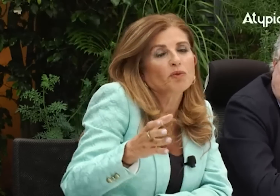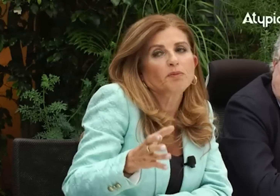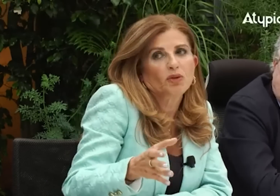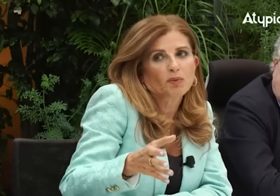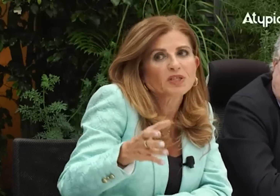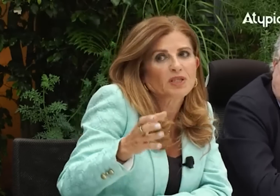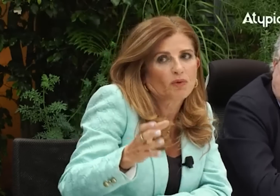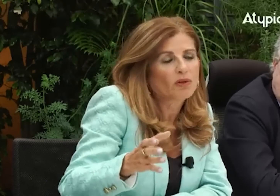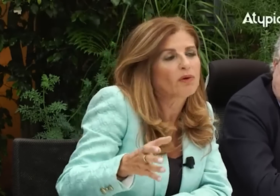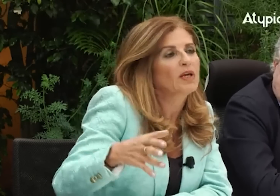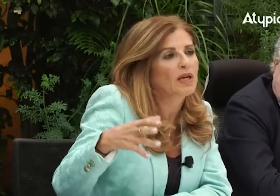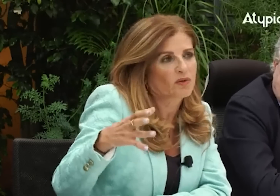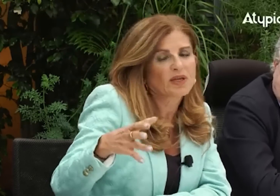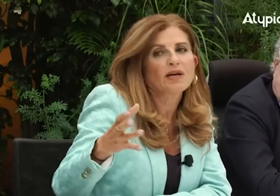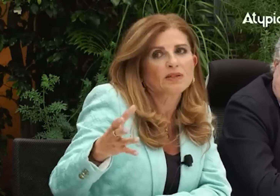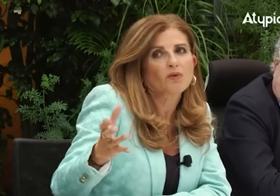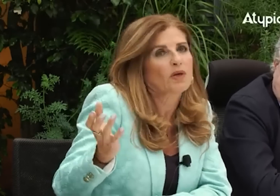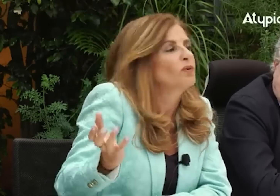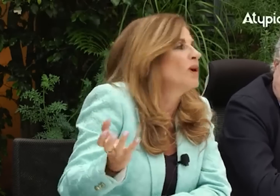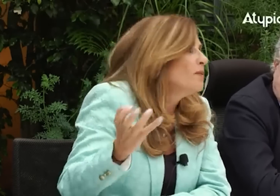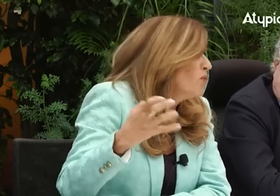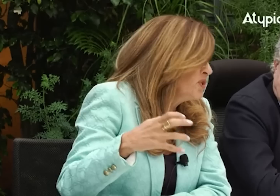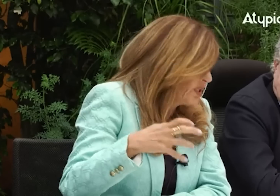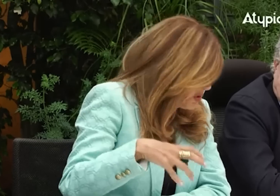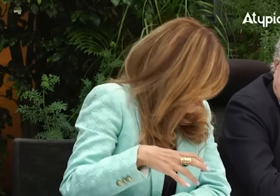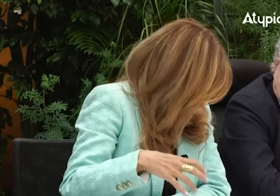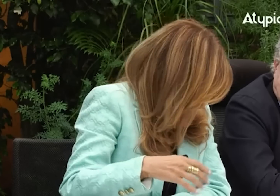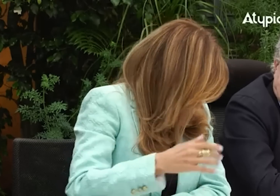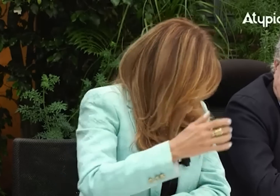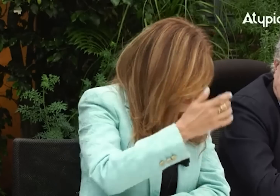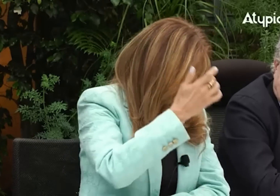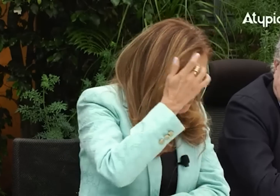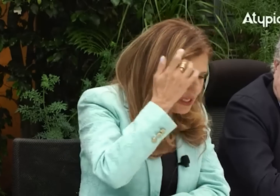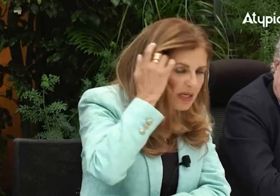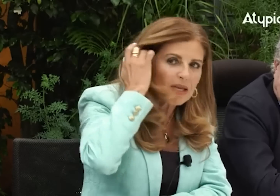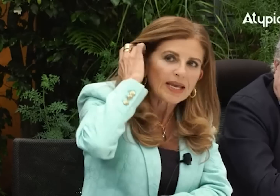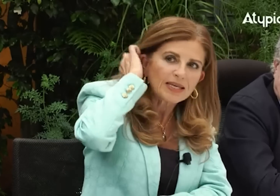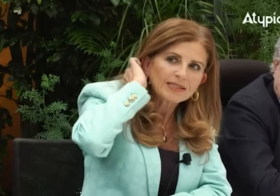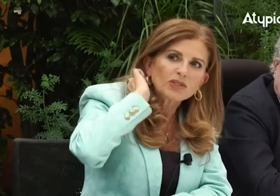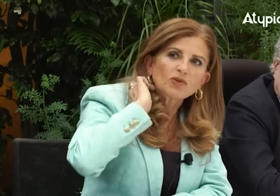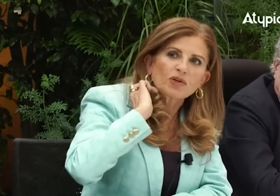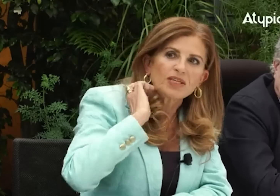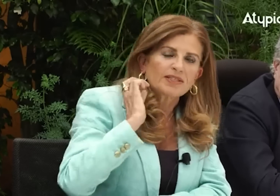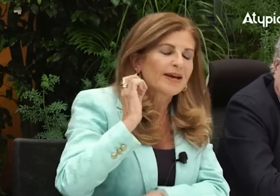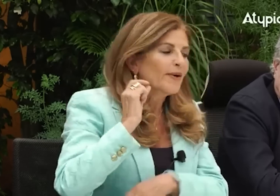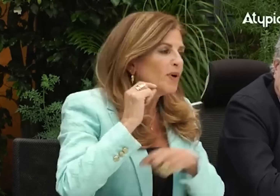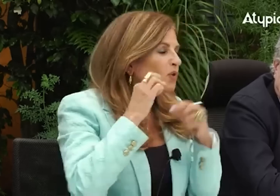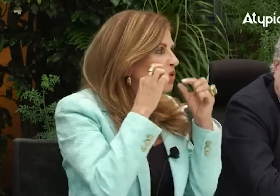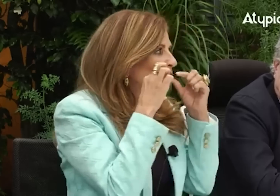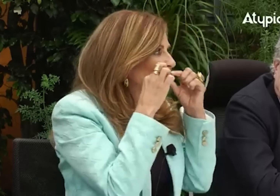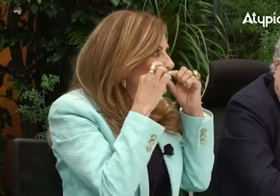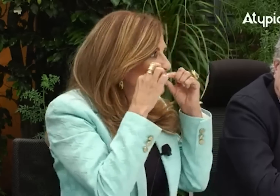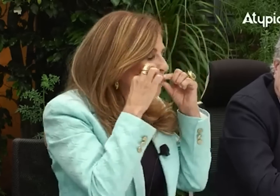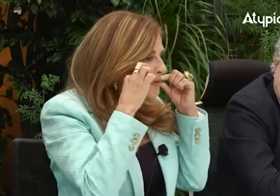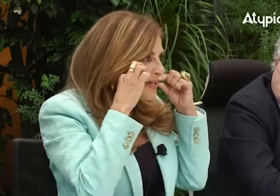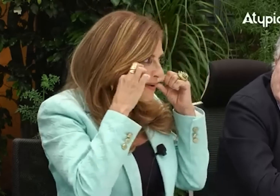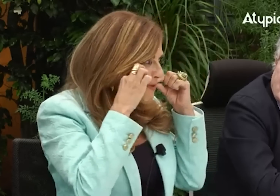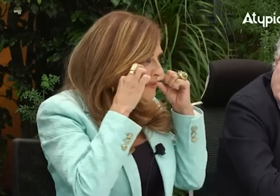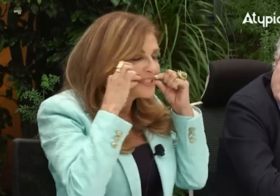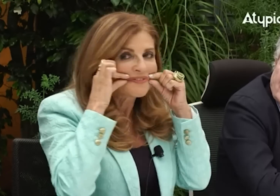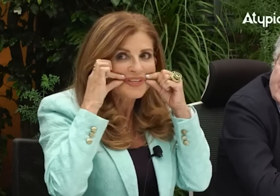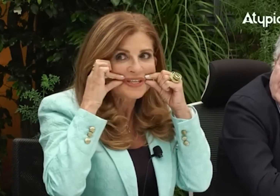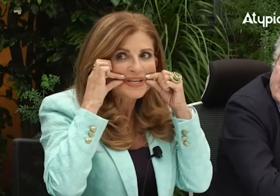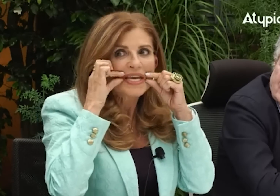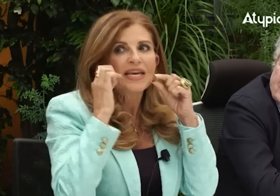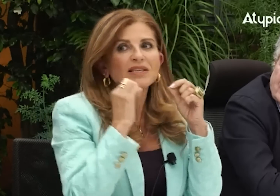este es un movimiento apaciguador, que lo se hace cuando hay mucha tensión. Y también esta sonrisa. Cuando yo tenso los